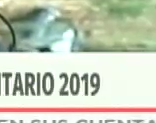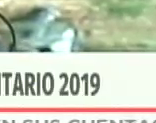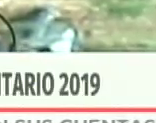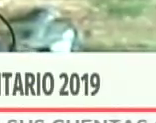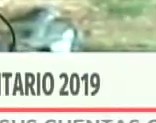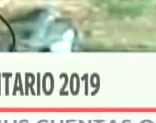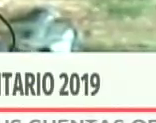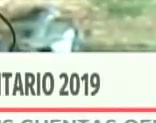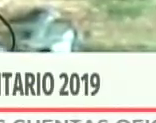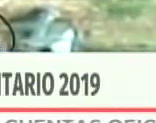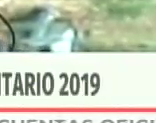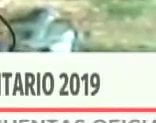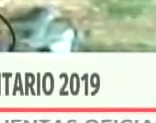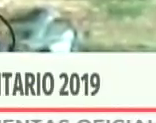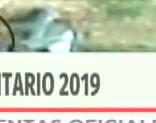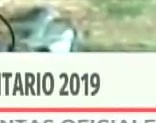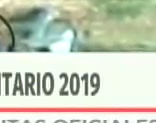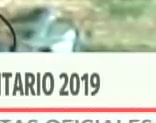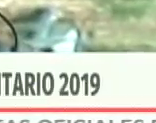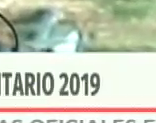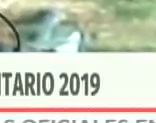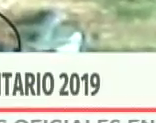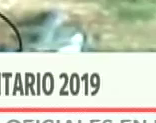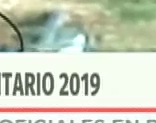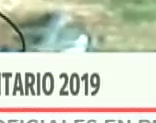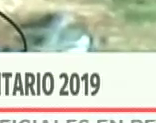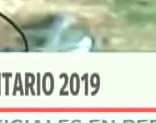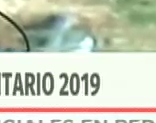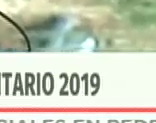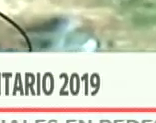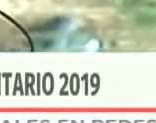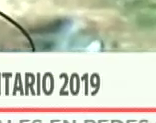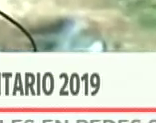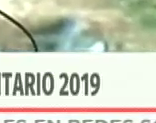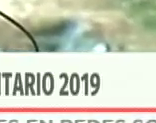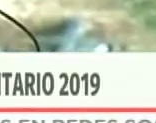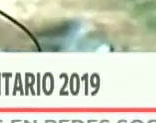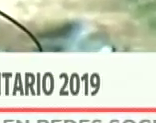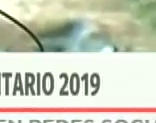4.800 estudiantes atletas de todo el país. Son unos Juegos que se iniciaron,